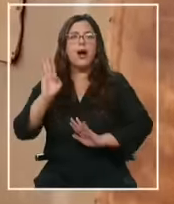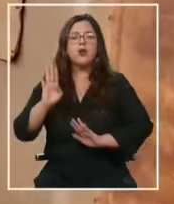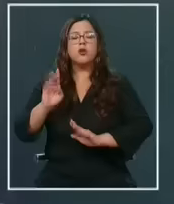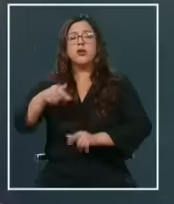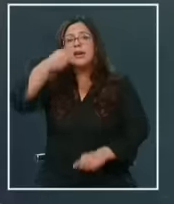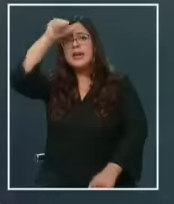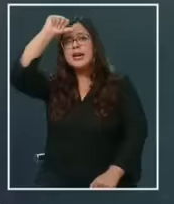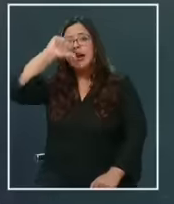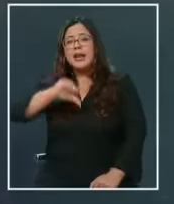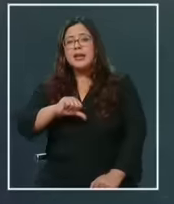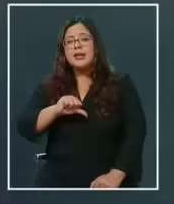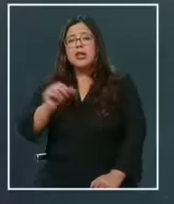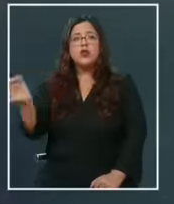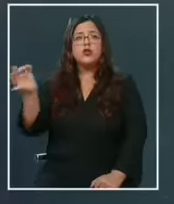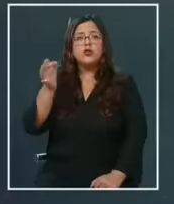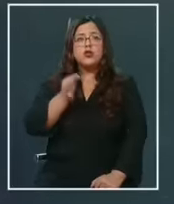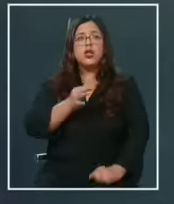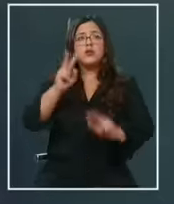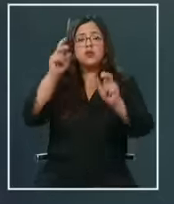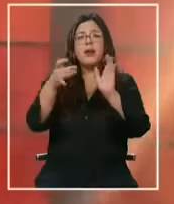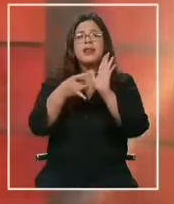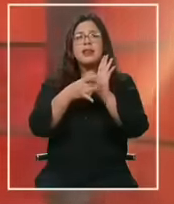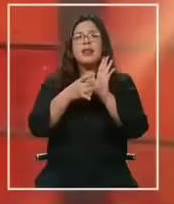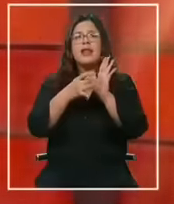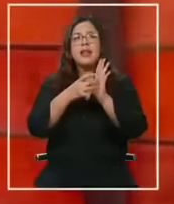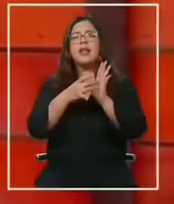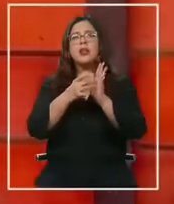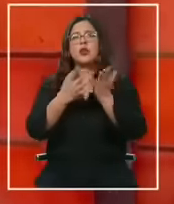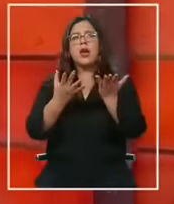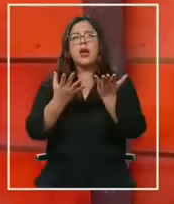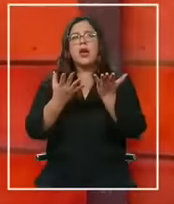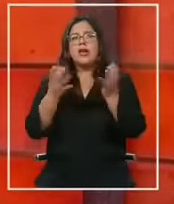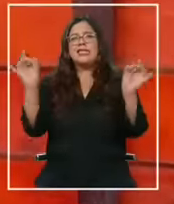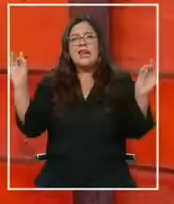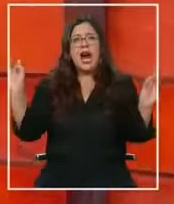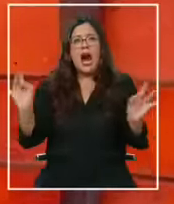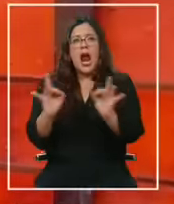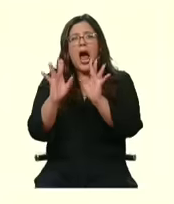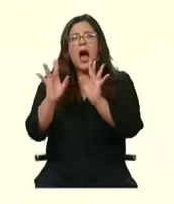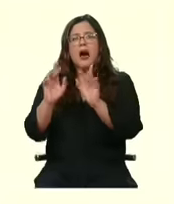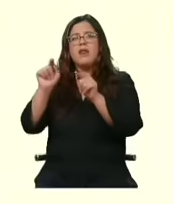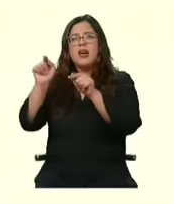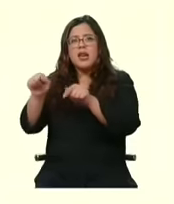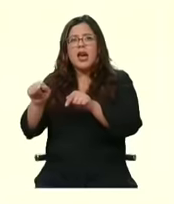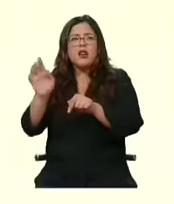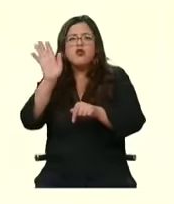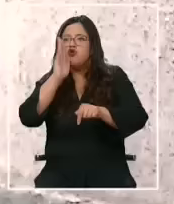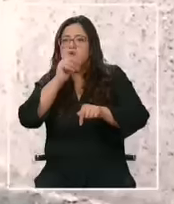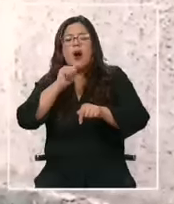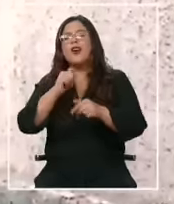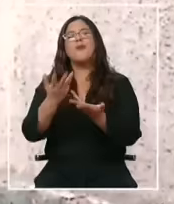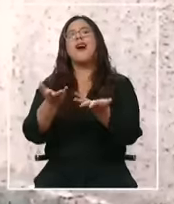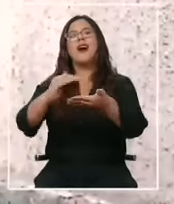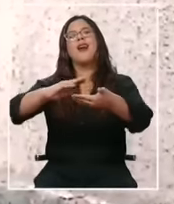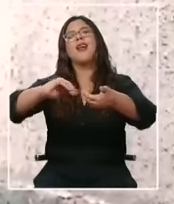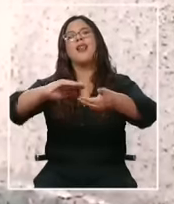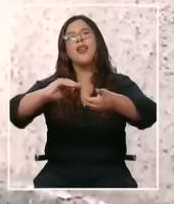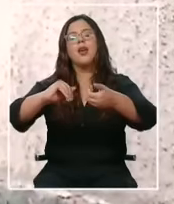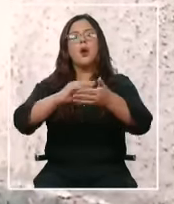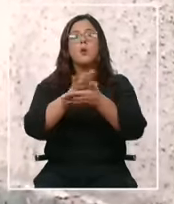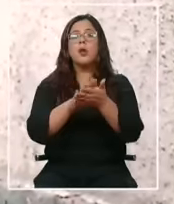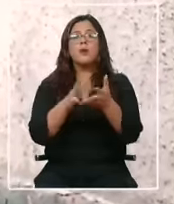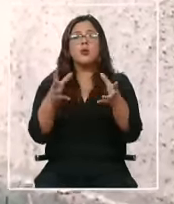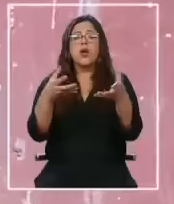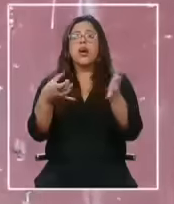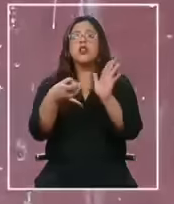Pena, según Mundaca, aplicable a casos de delito de alta connotación, los que no tienen perdón. perdón, como aseguró, crímenes de